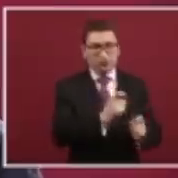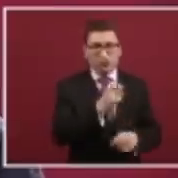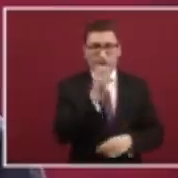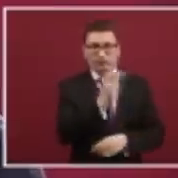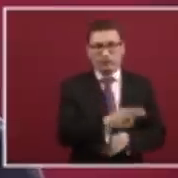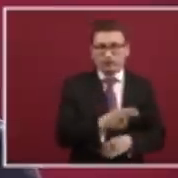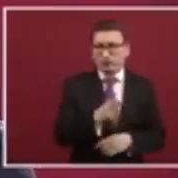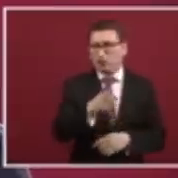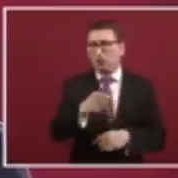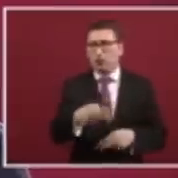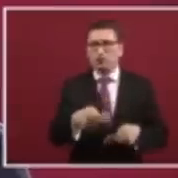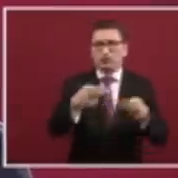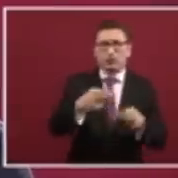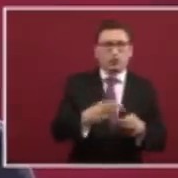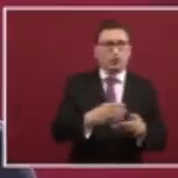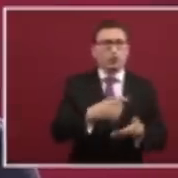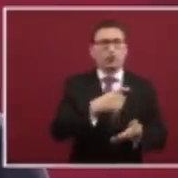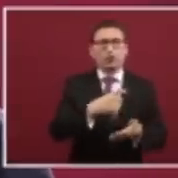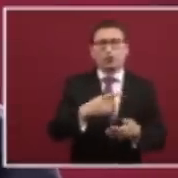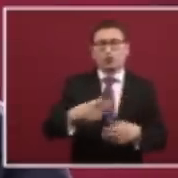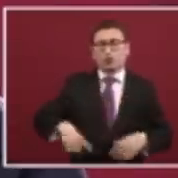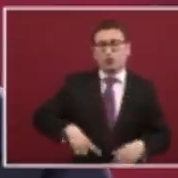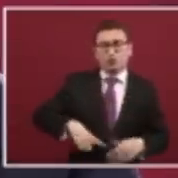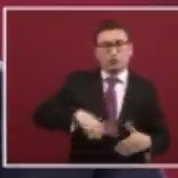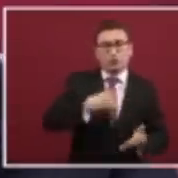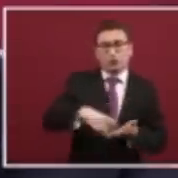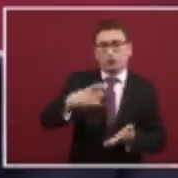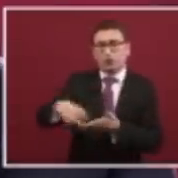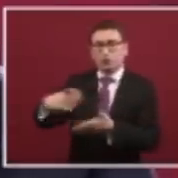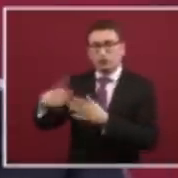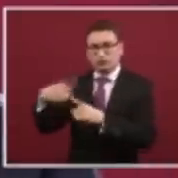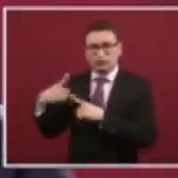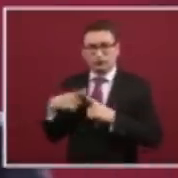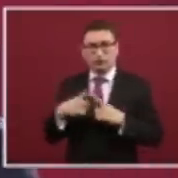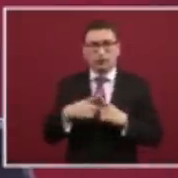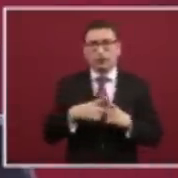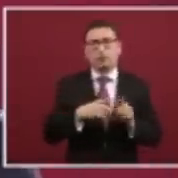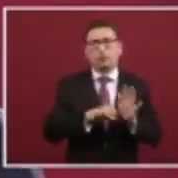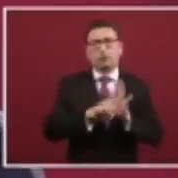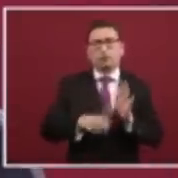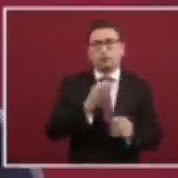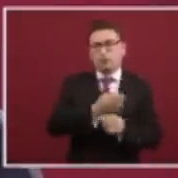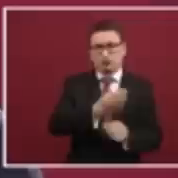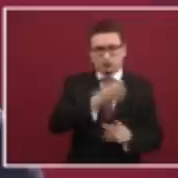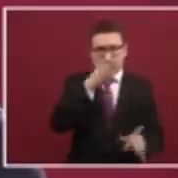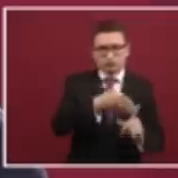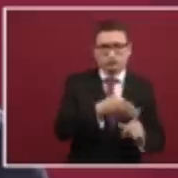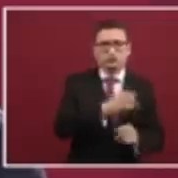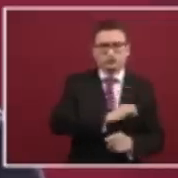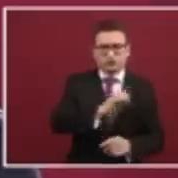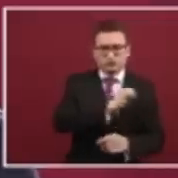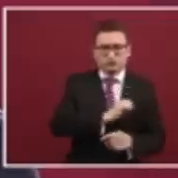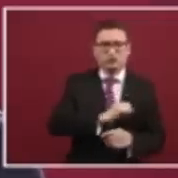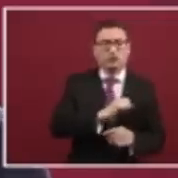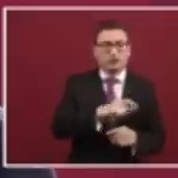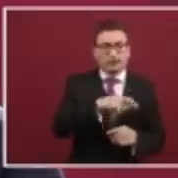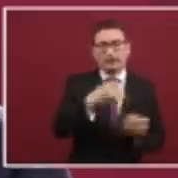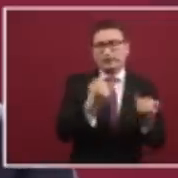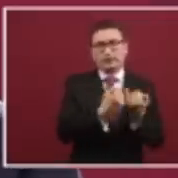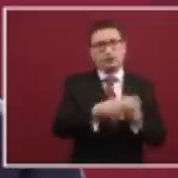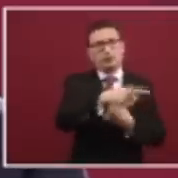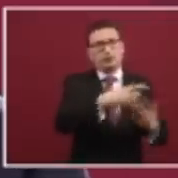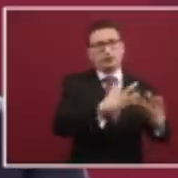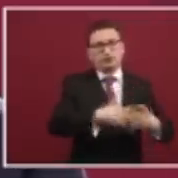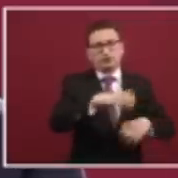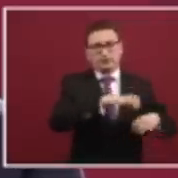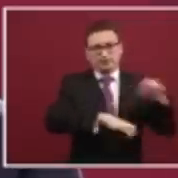insumos que compra el gobierno, en este caso específico la salud, requiere el compromiso de las empresas